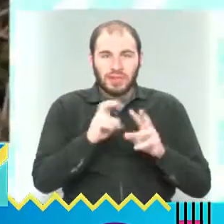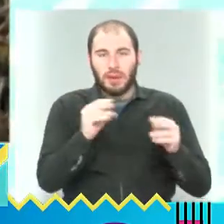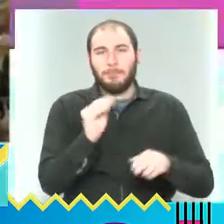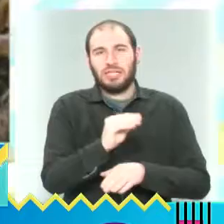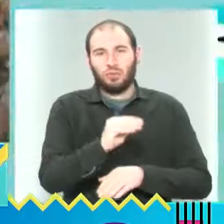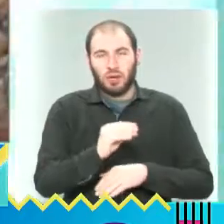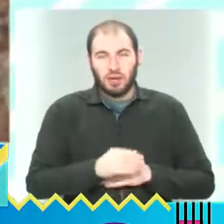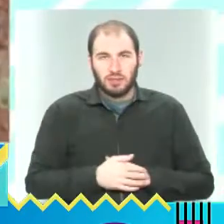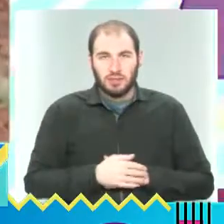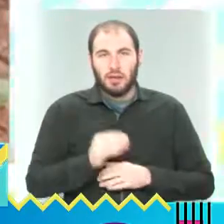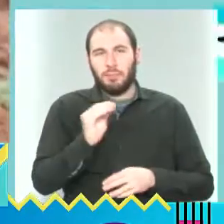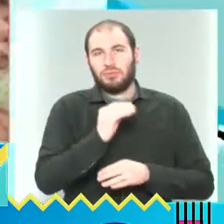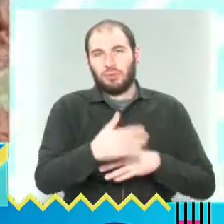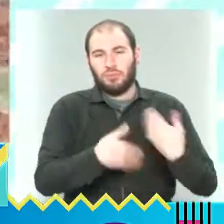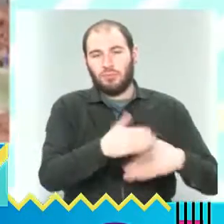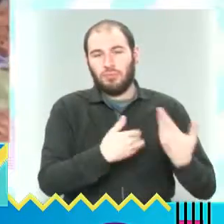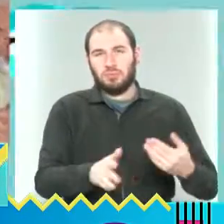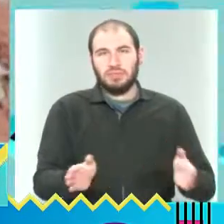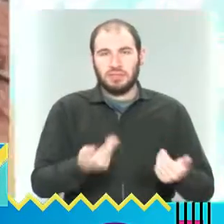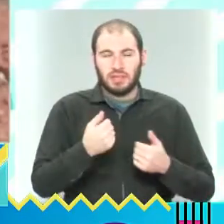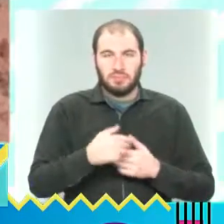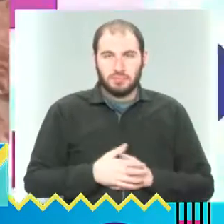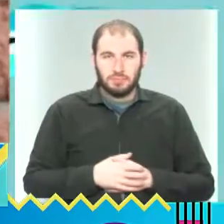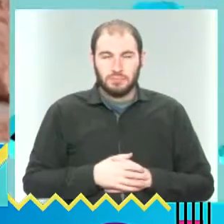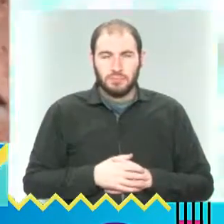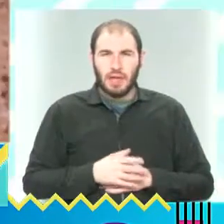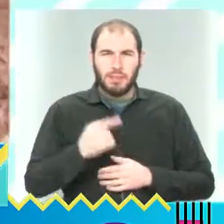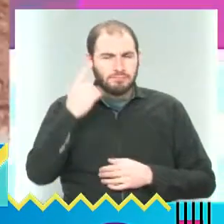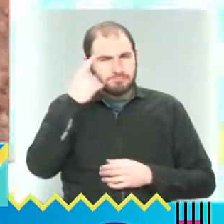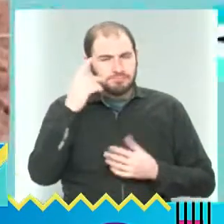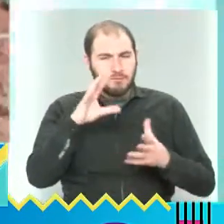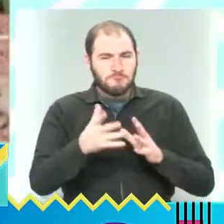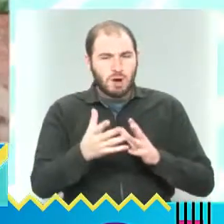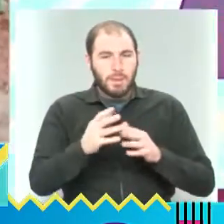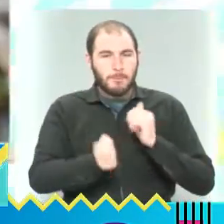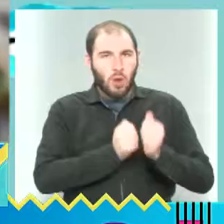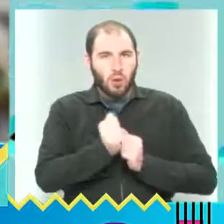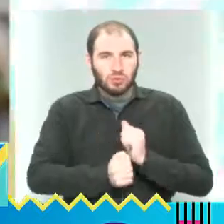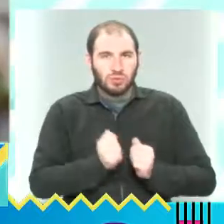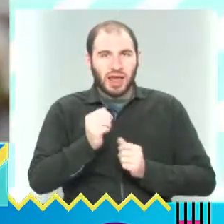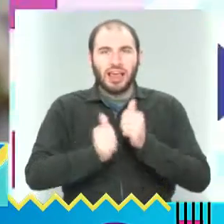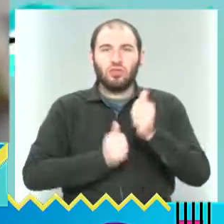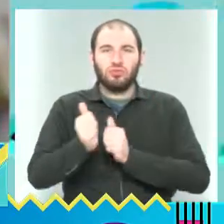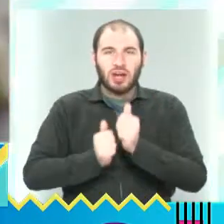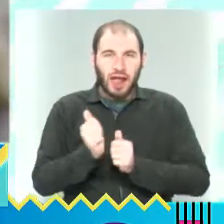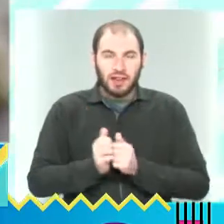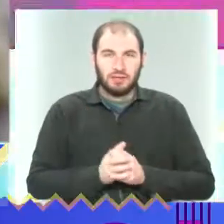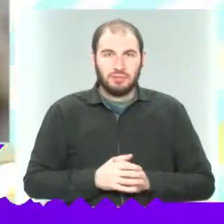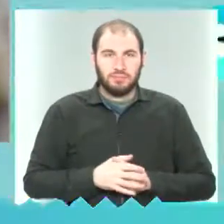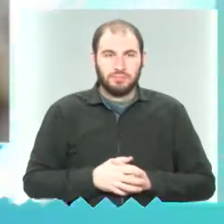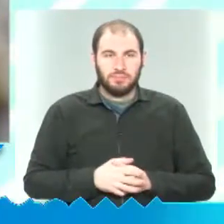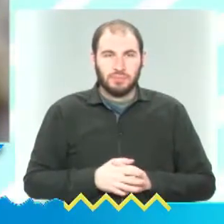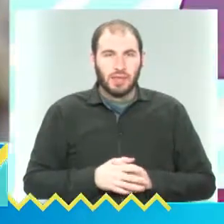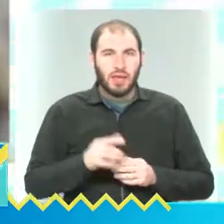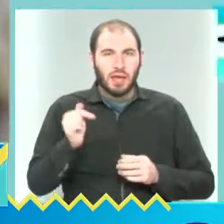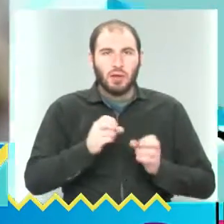basura, ¿sí? Producimos basura a cada instante. ¿Se puede pensar en un sistema productivo industrial